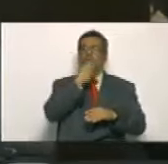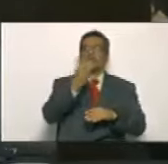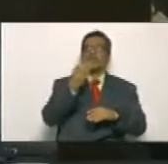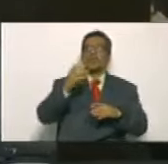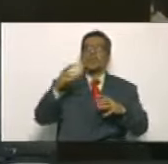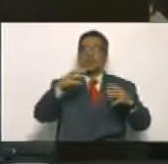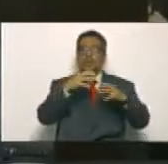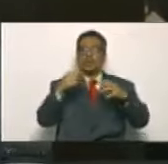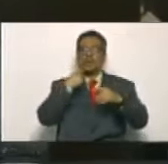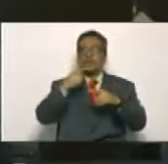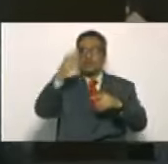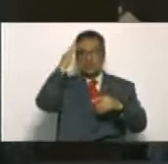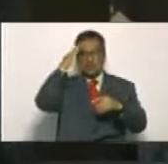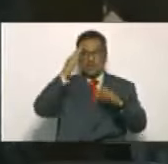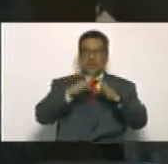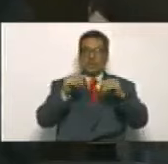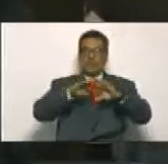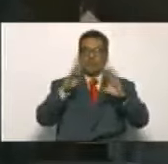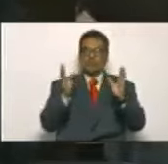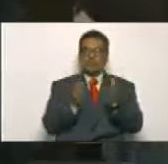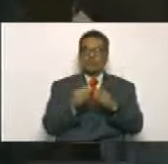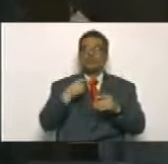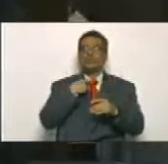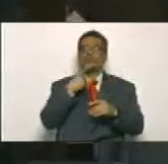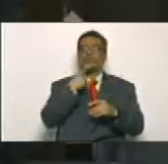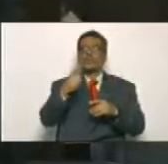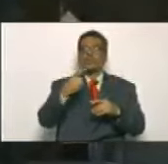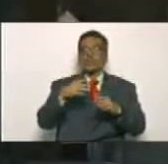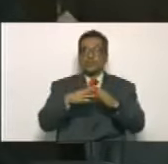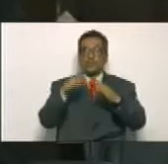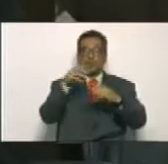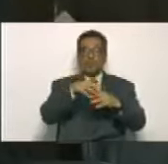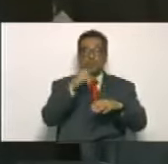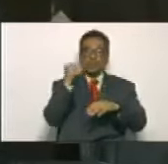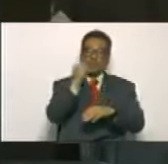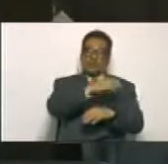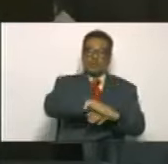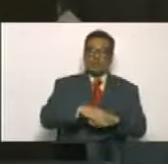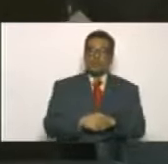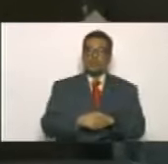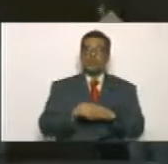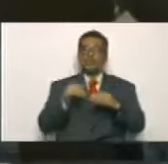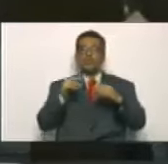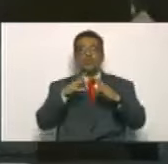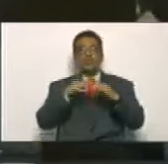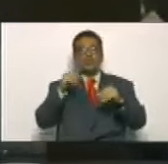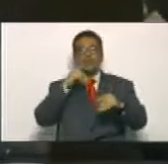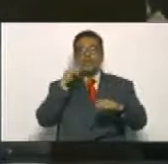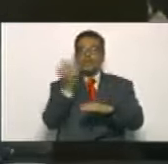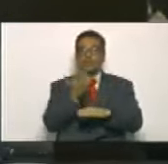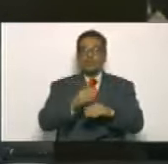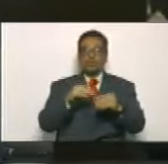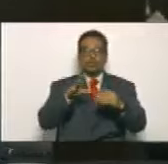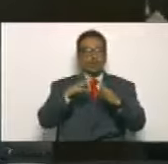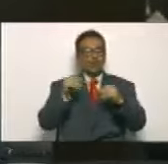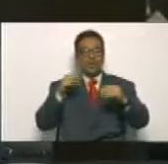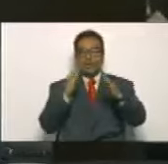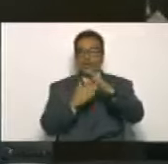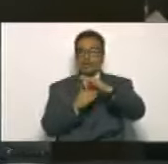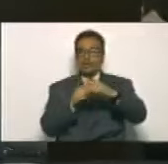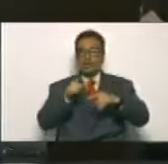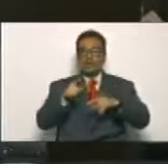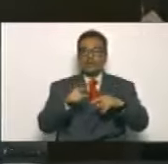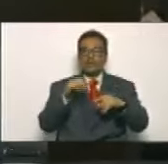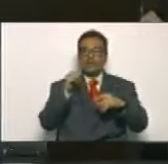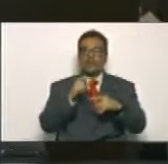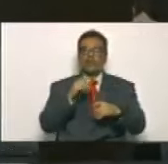guerra, y que lo sepa el mundo, que lo sepa el mundo entero, los imperios y sus lacayos, que no hay sanción, no hay bloqueo, no hay amenaza y no